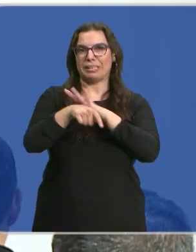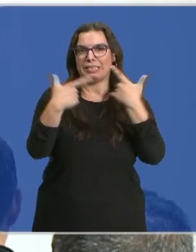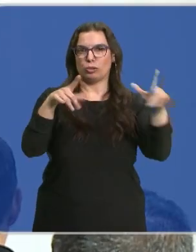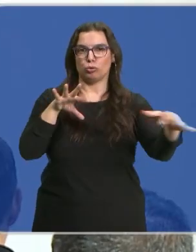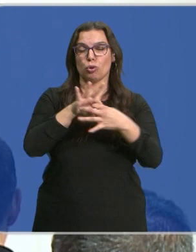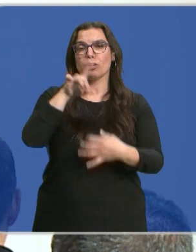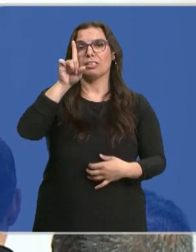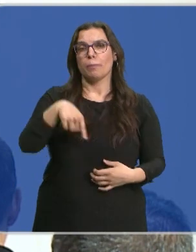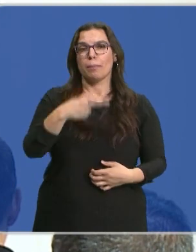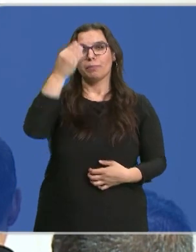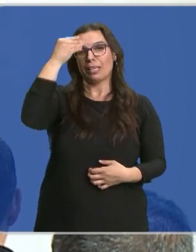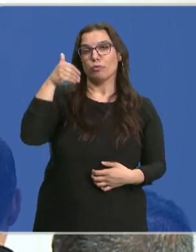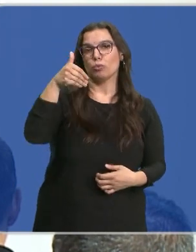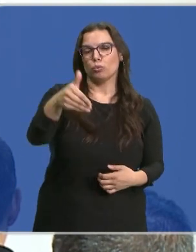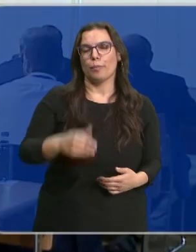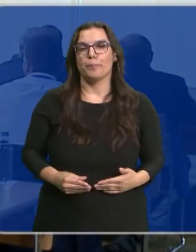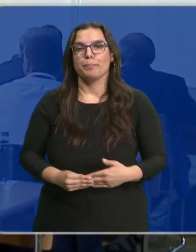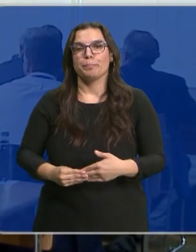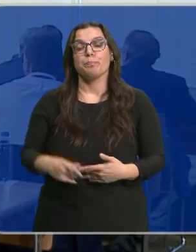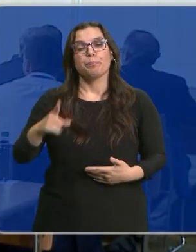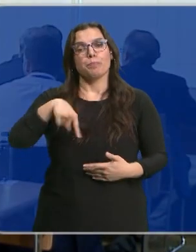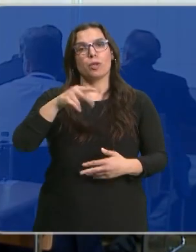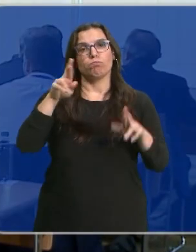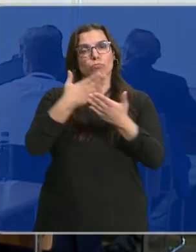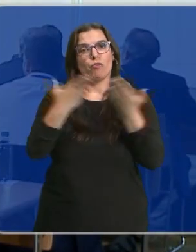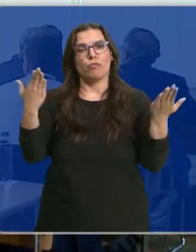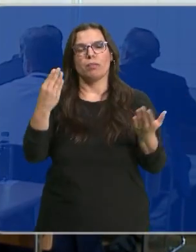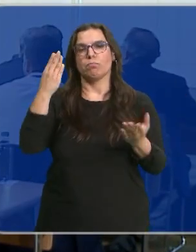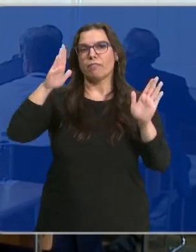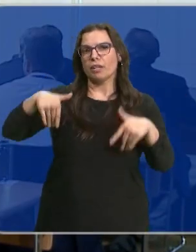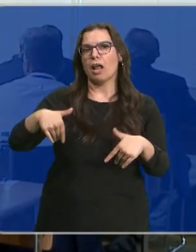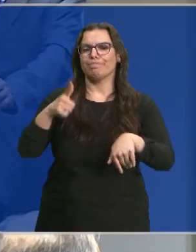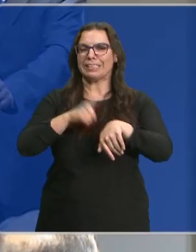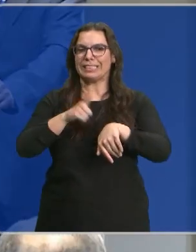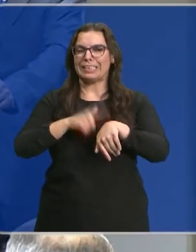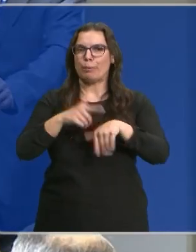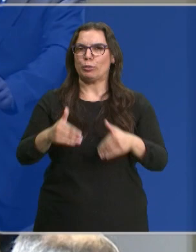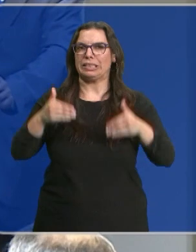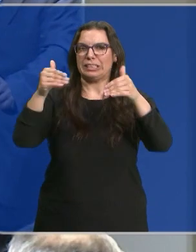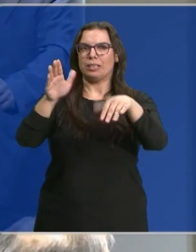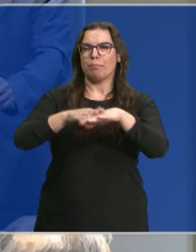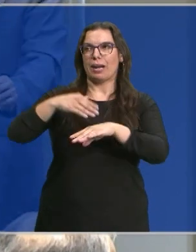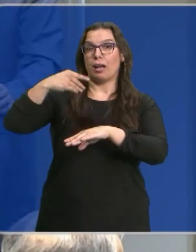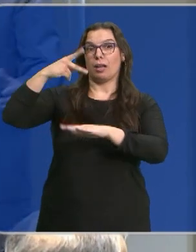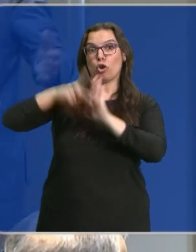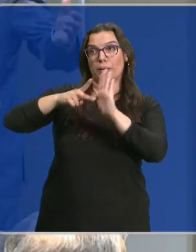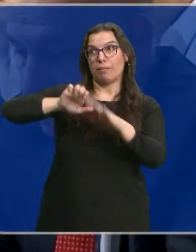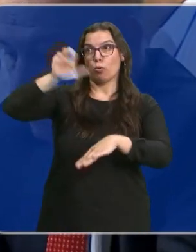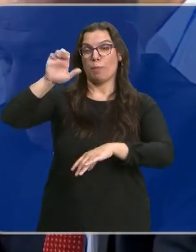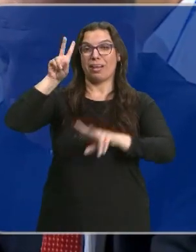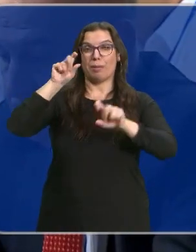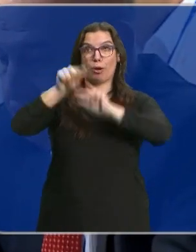y además con la vista puesta en el futuro. y confían en que finalmente haya más tiempo para aplicar las directrices europeas de